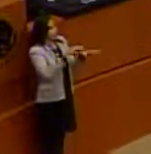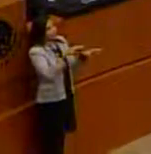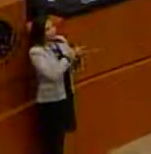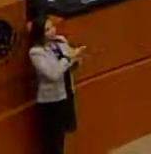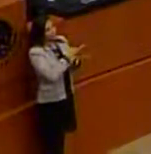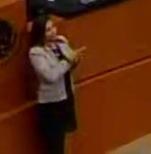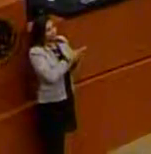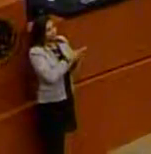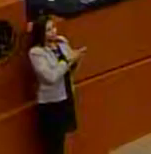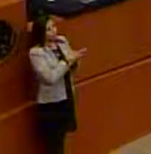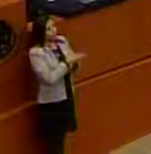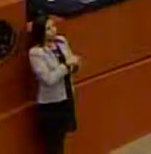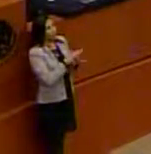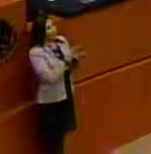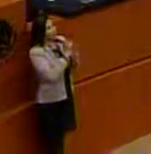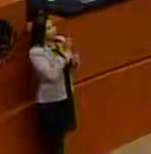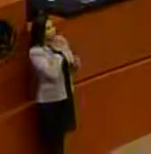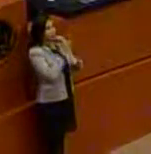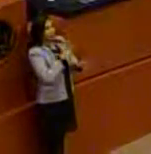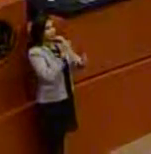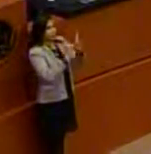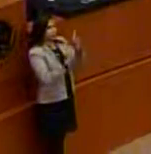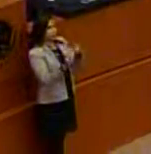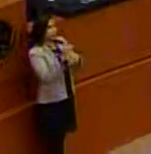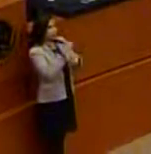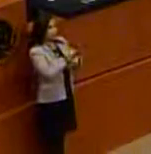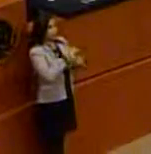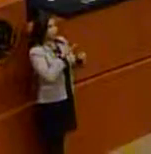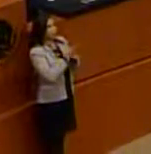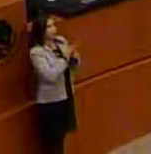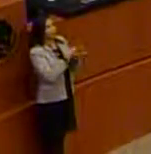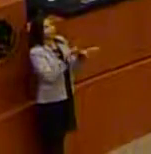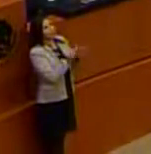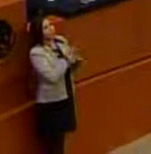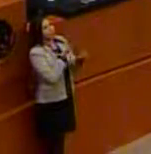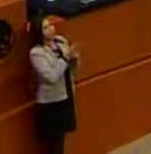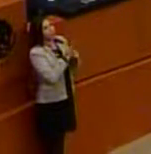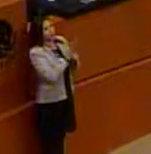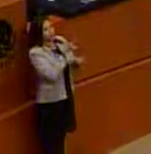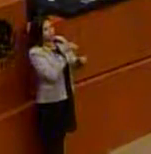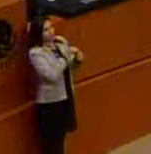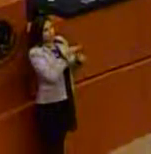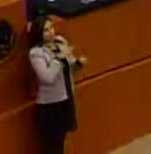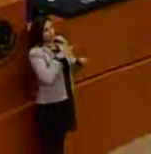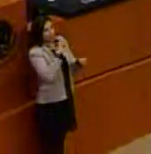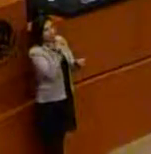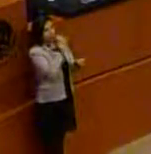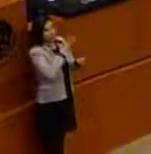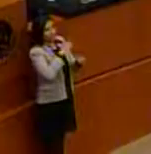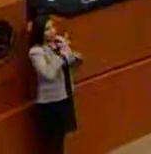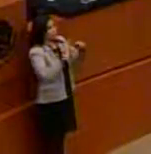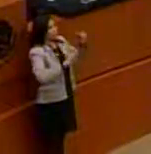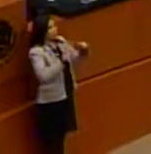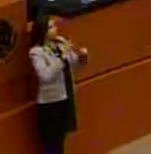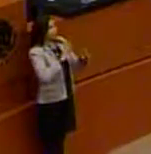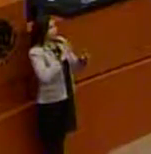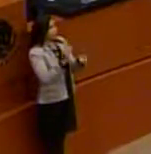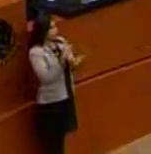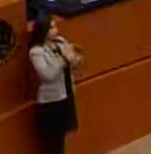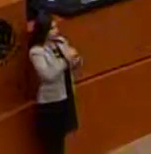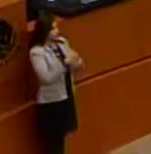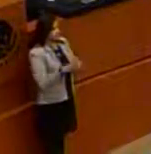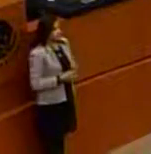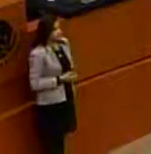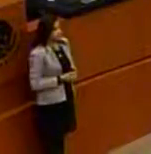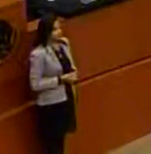sustituir, y aquí viene la gran duda que se planteaba, hasta dónde va a sustituir y hasta dónde va a complementar esquemas ya